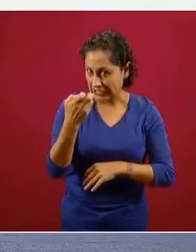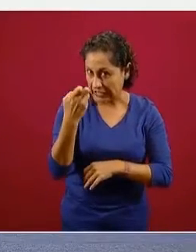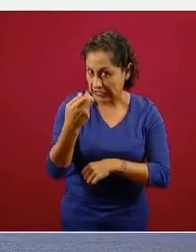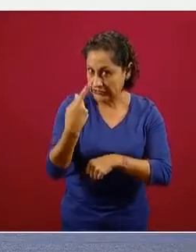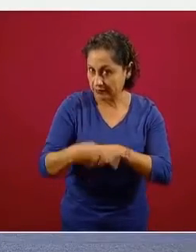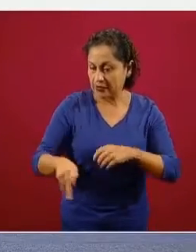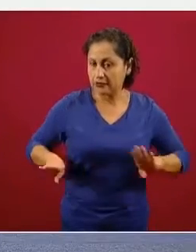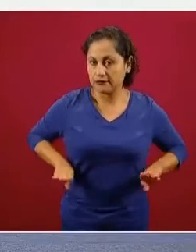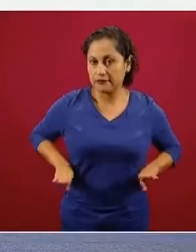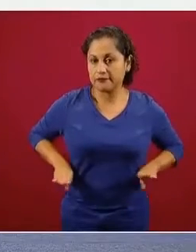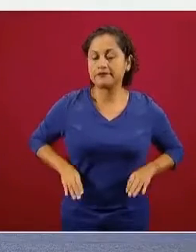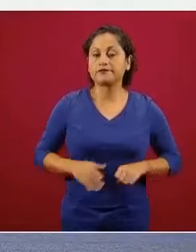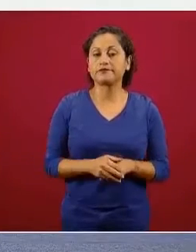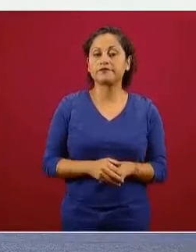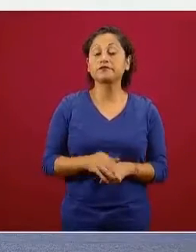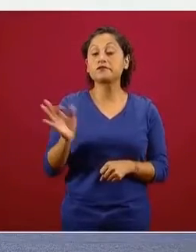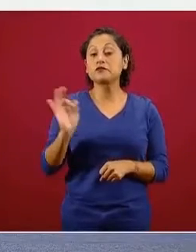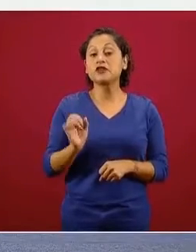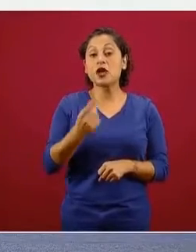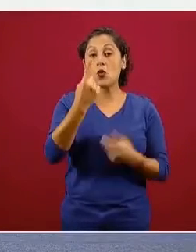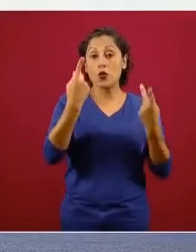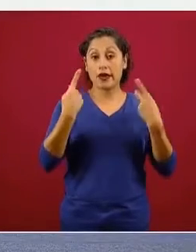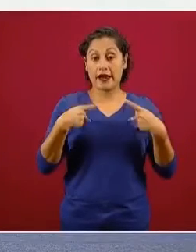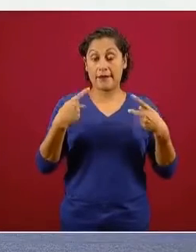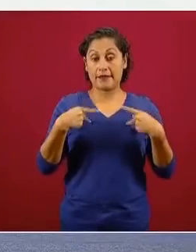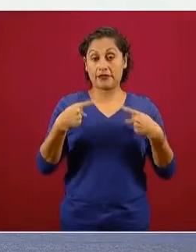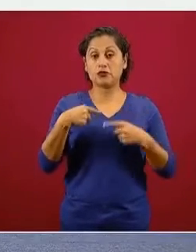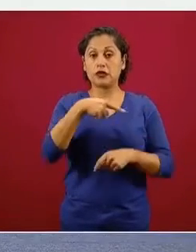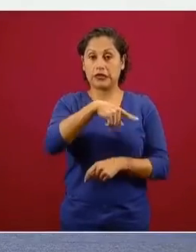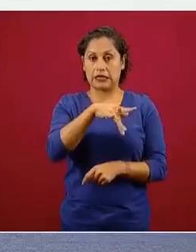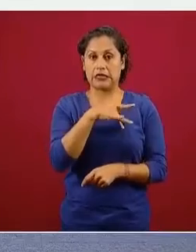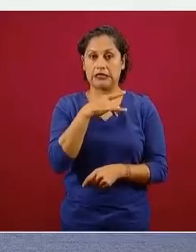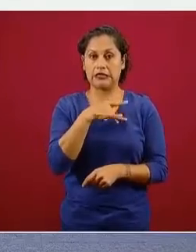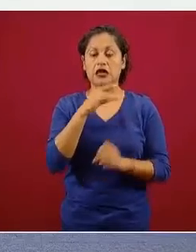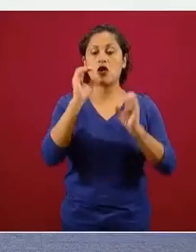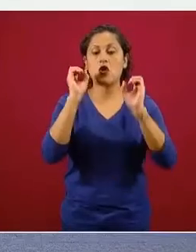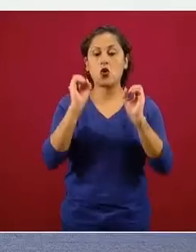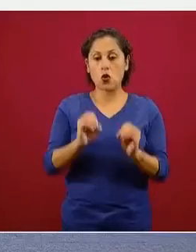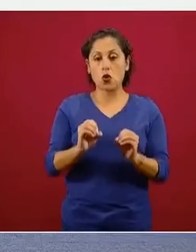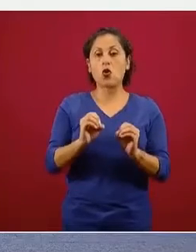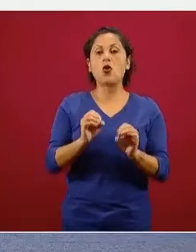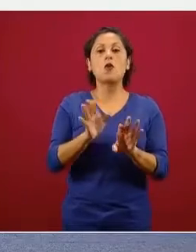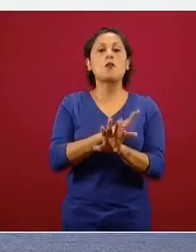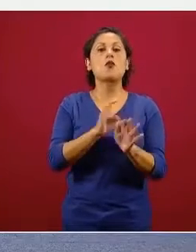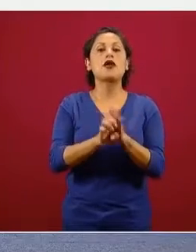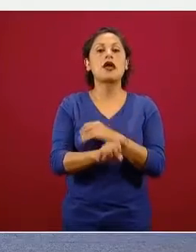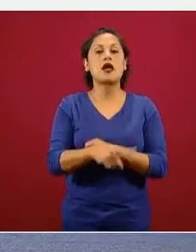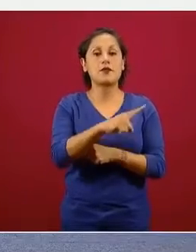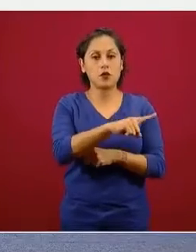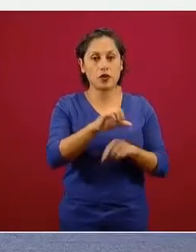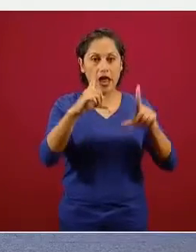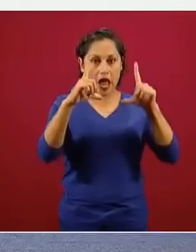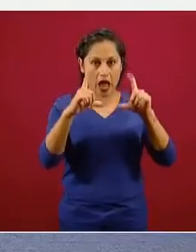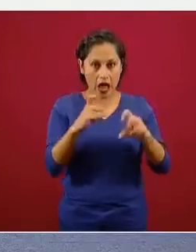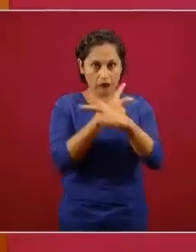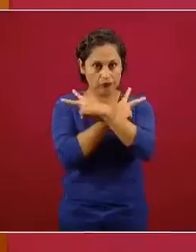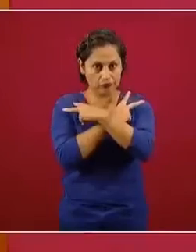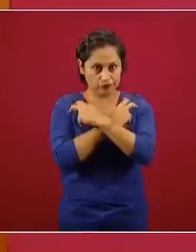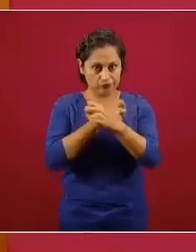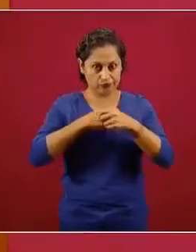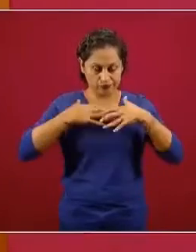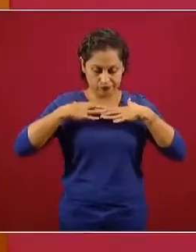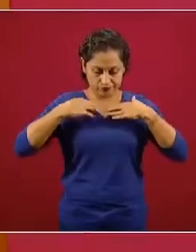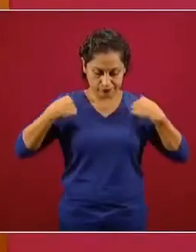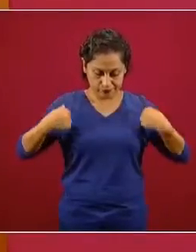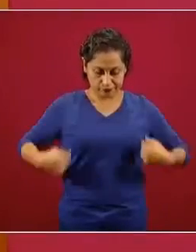de signos, o bien se encuentra una alteración radiológica, por ejemplo, las imágenes de una tomografía del tórax,